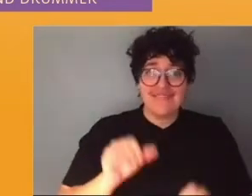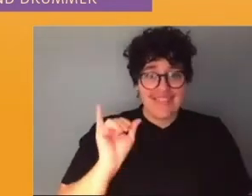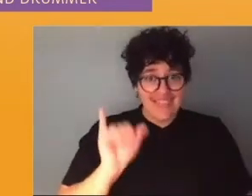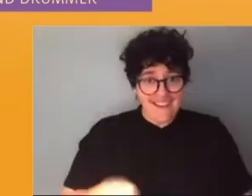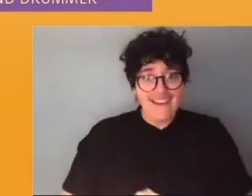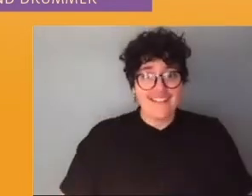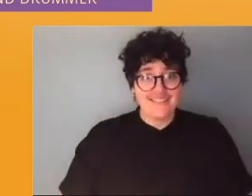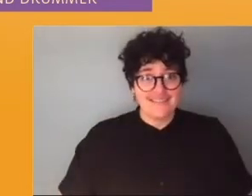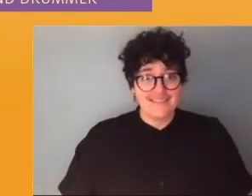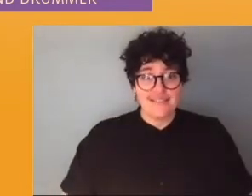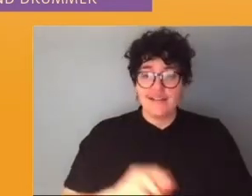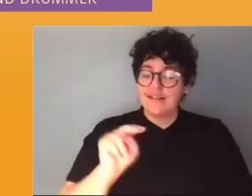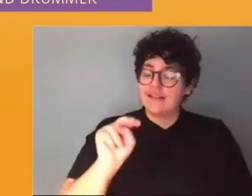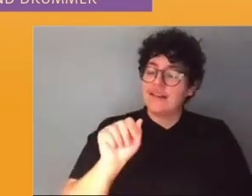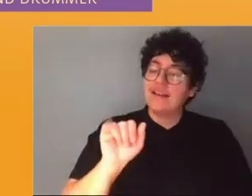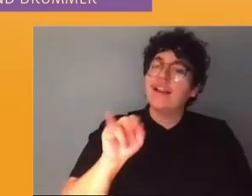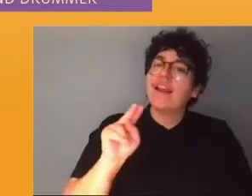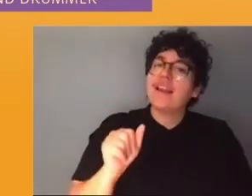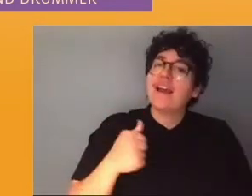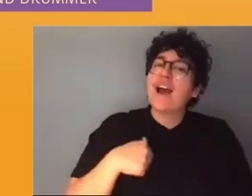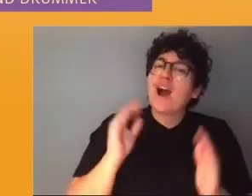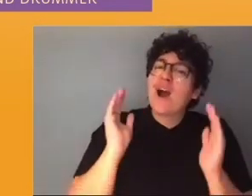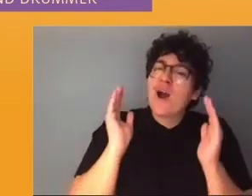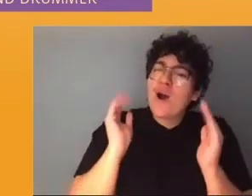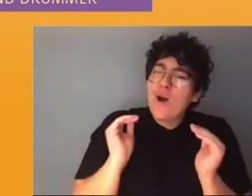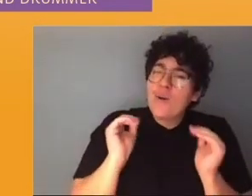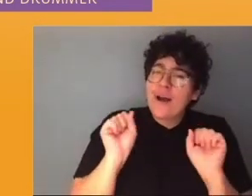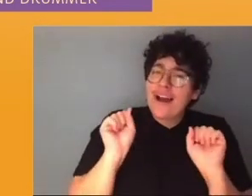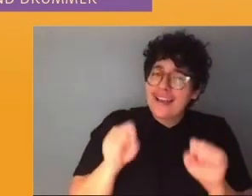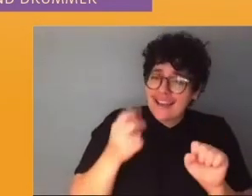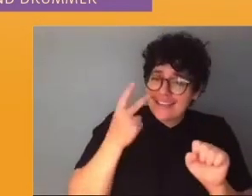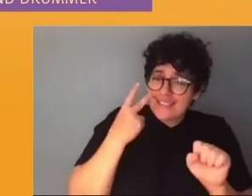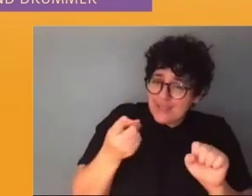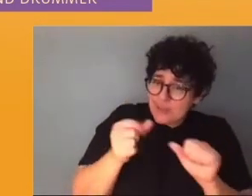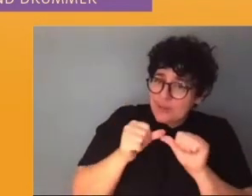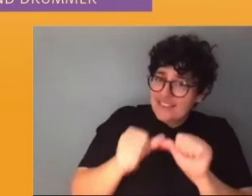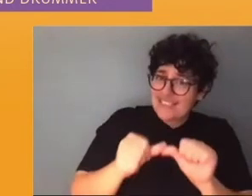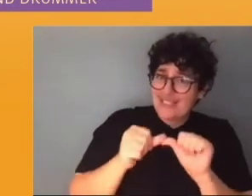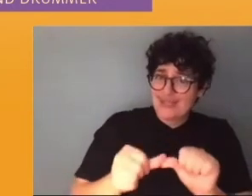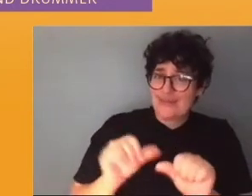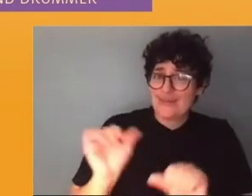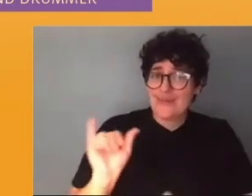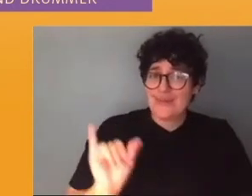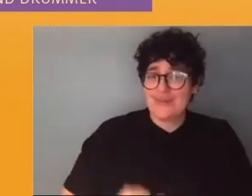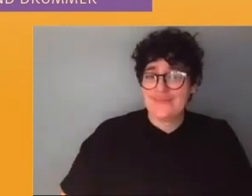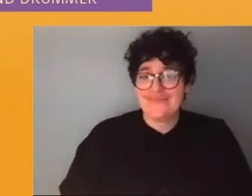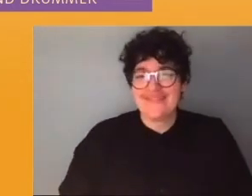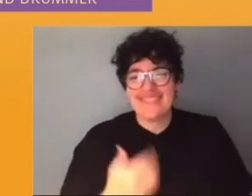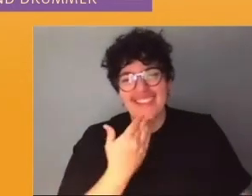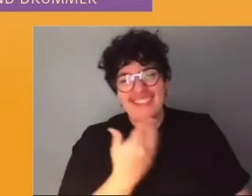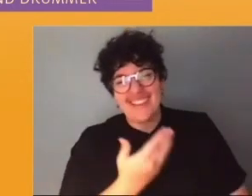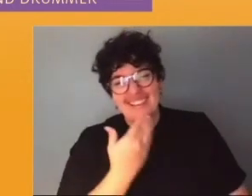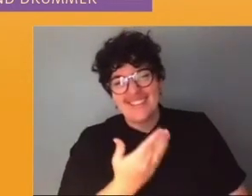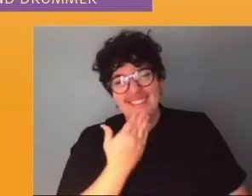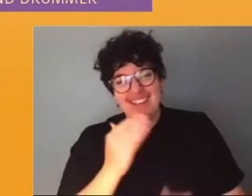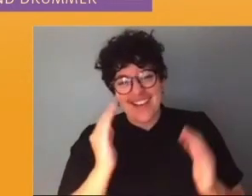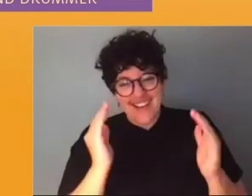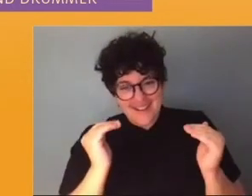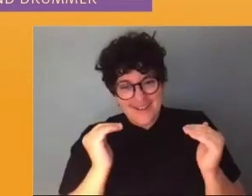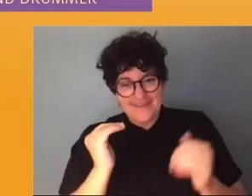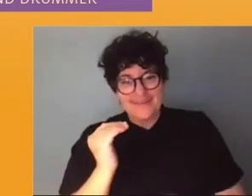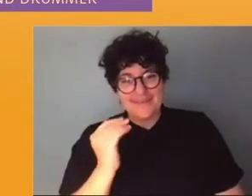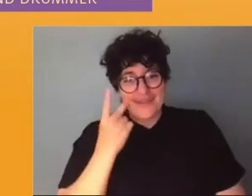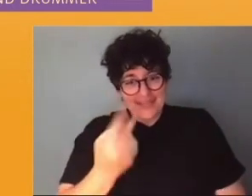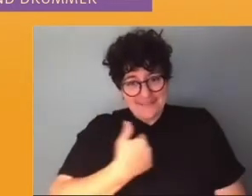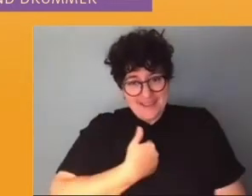Y Neina, espero que te pueda ver y que te pueda ver siguiendo adelante. Yo también me quiero ver a mí